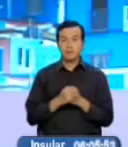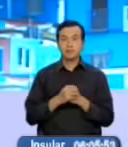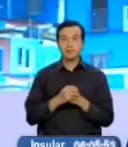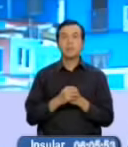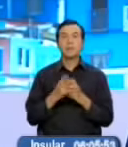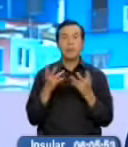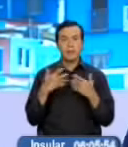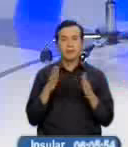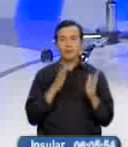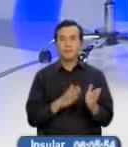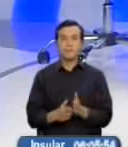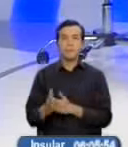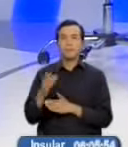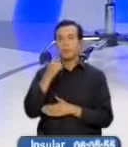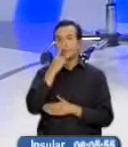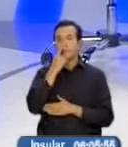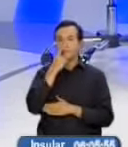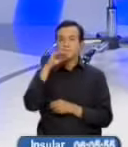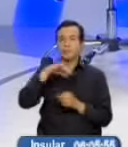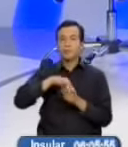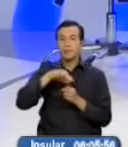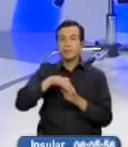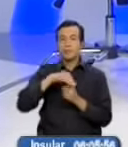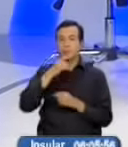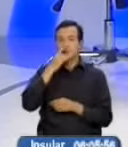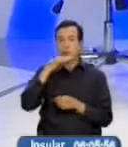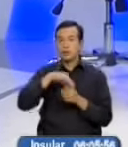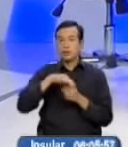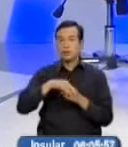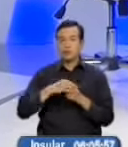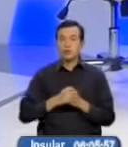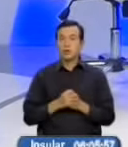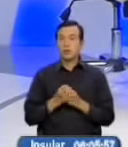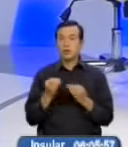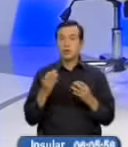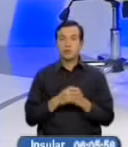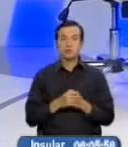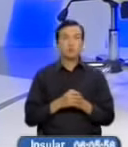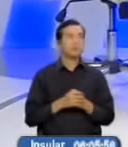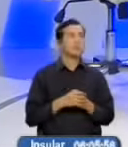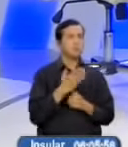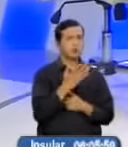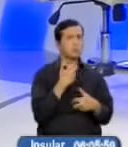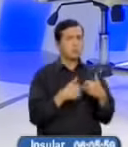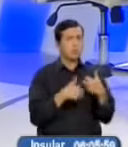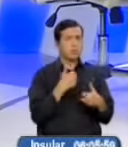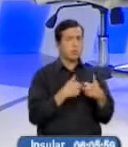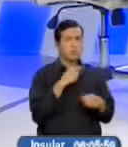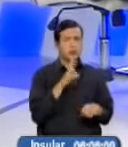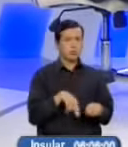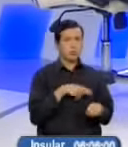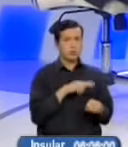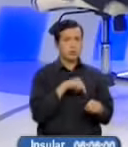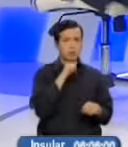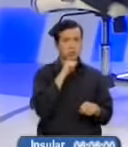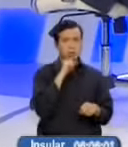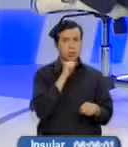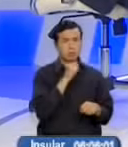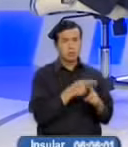reservas respecto a la intención de voto que hemos registrado. Ahora, ¿este nivel de indecisión es normal que se dé faltando ya